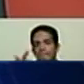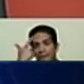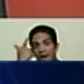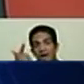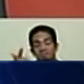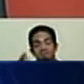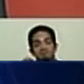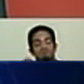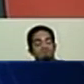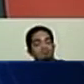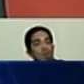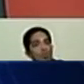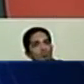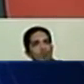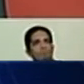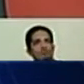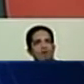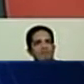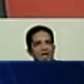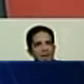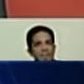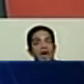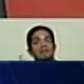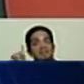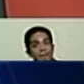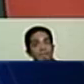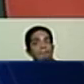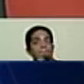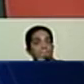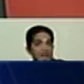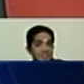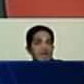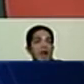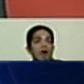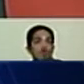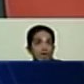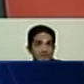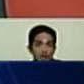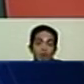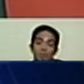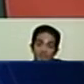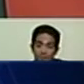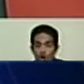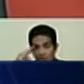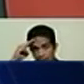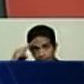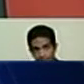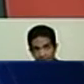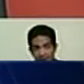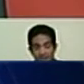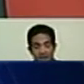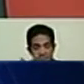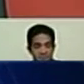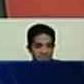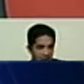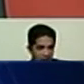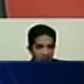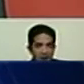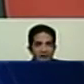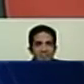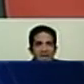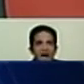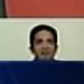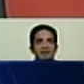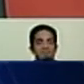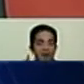controversia territorial, pero también de exigir a este gobierno el máximo respeto por la integridad territorial de Venezuela, por la dignidad de